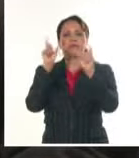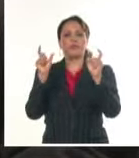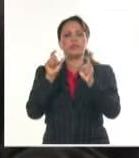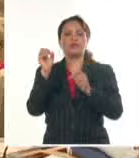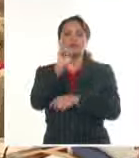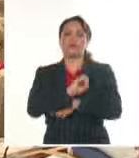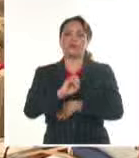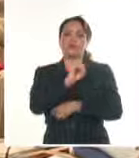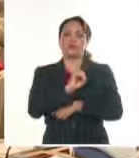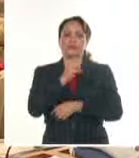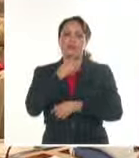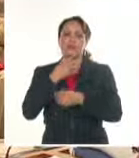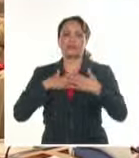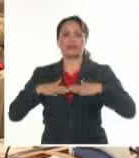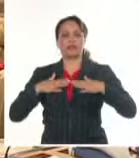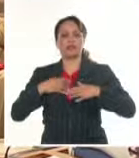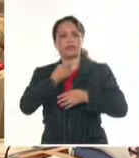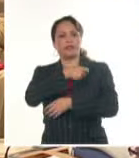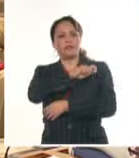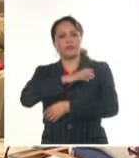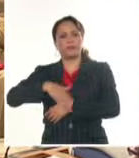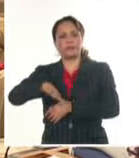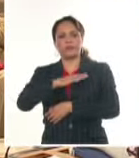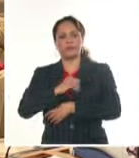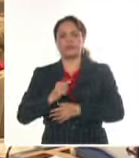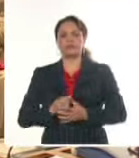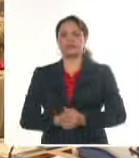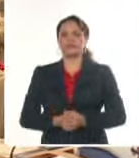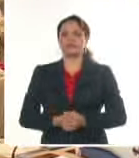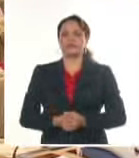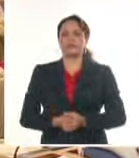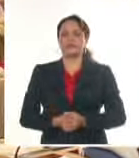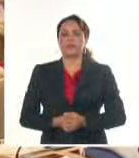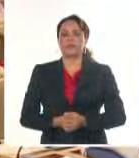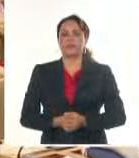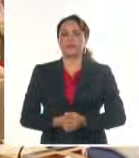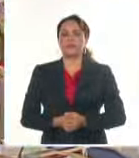la tranquilidad ciudadana. Este es Lilian González, Canal Cubano de Noticias.